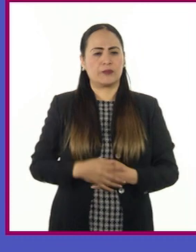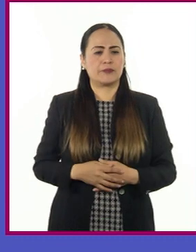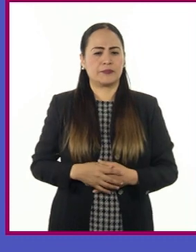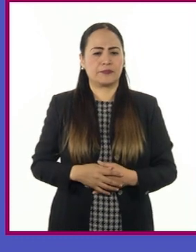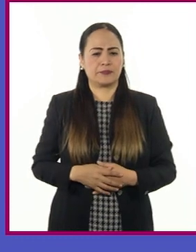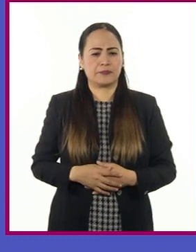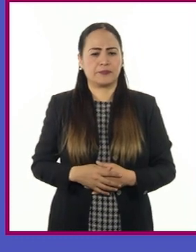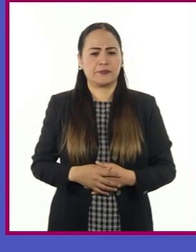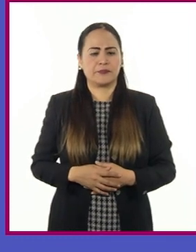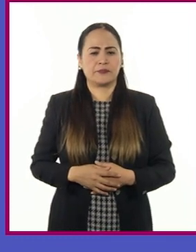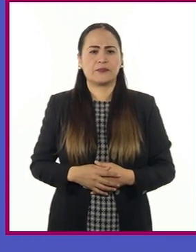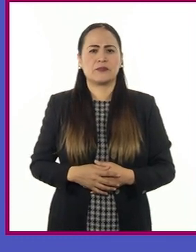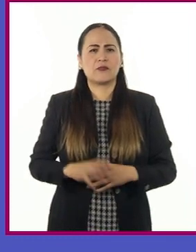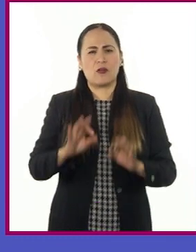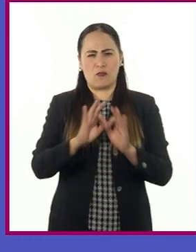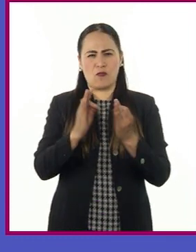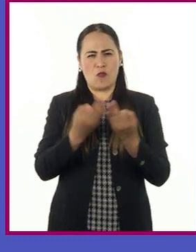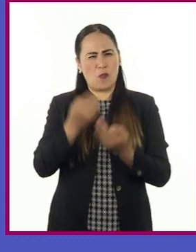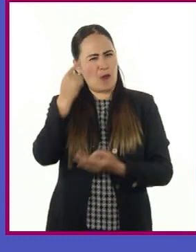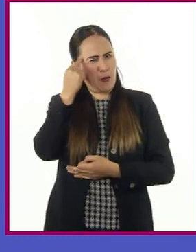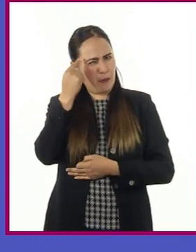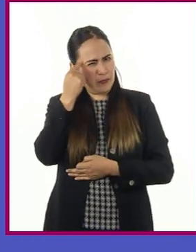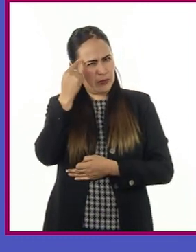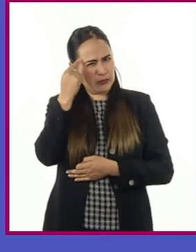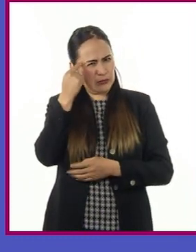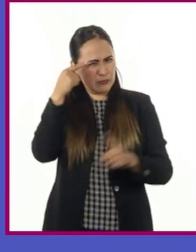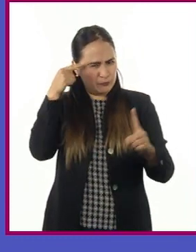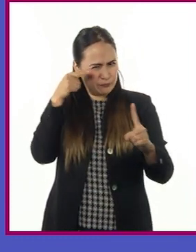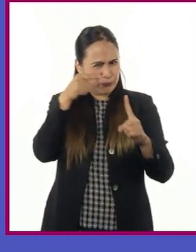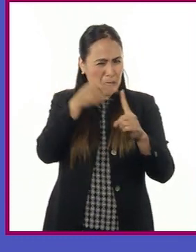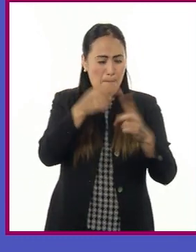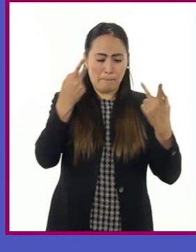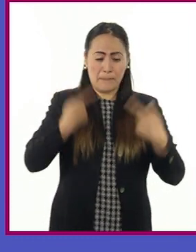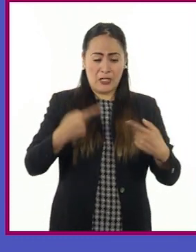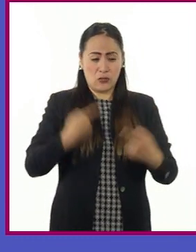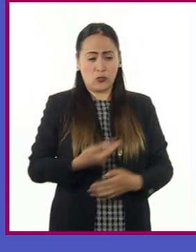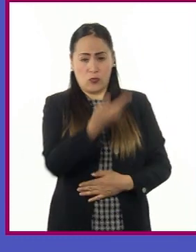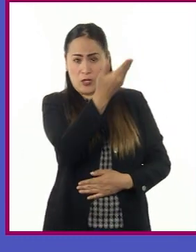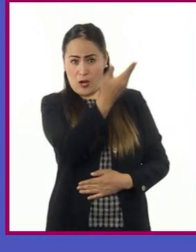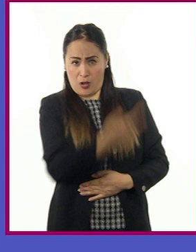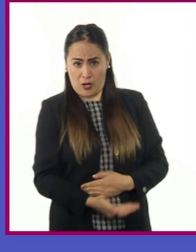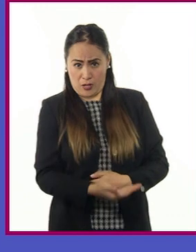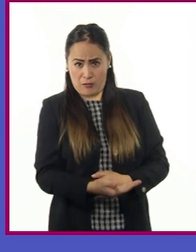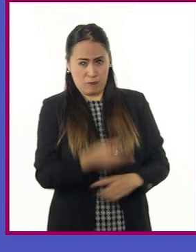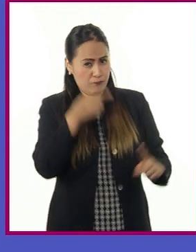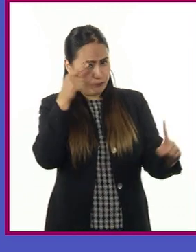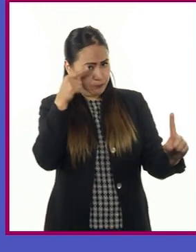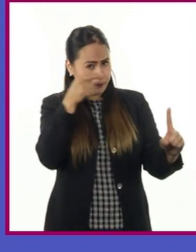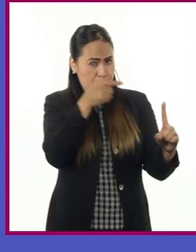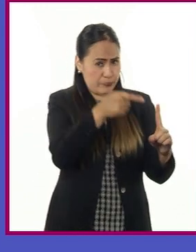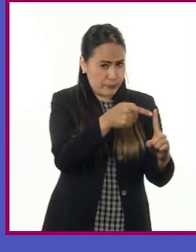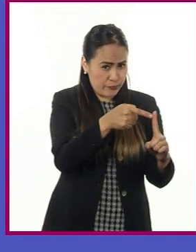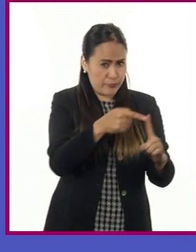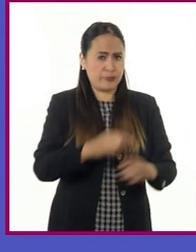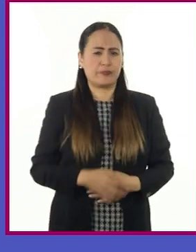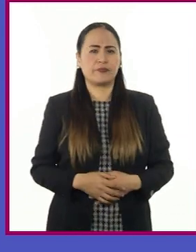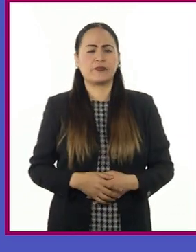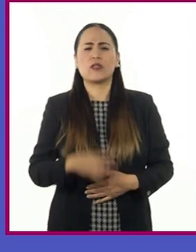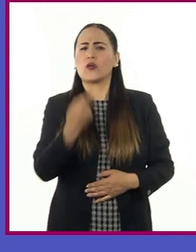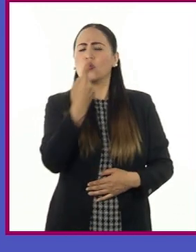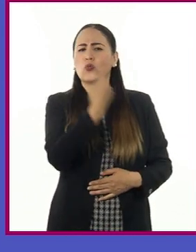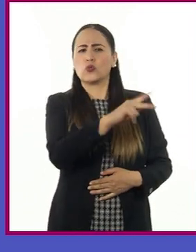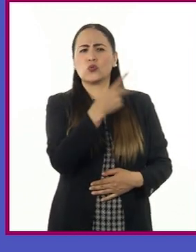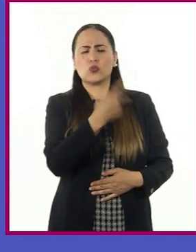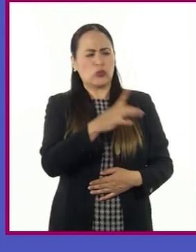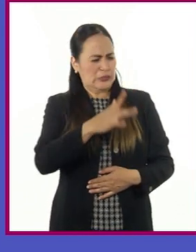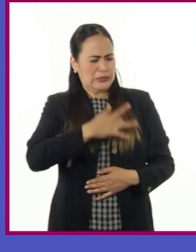Esta corriente está centrada en el sujeto, en el individuo, y valora los sentimientos